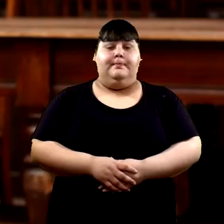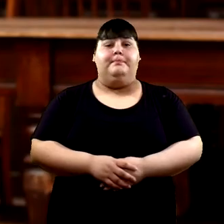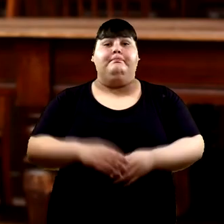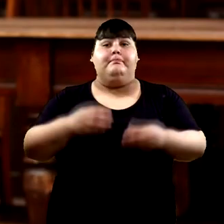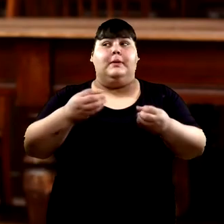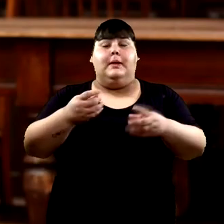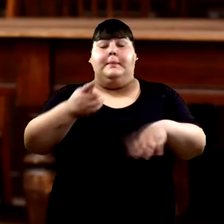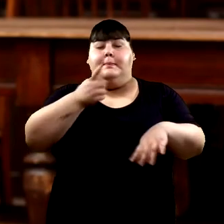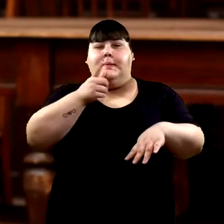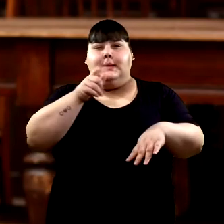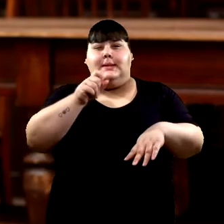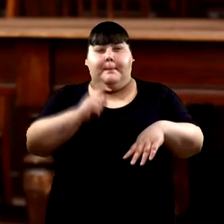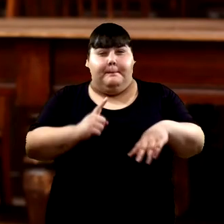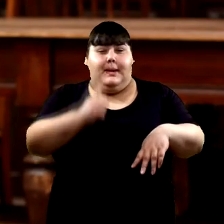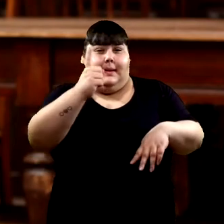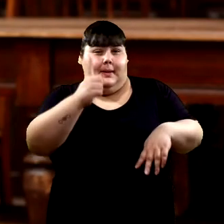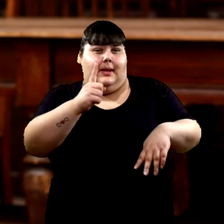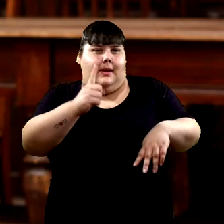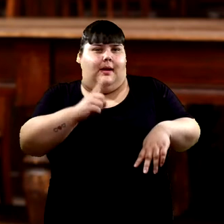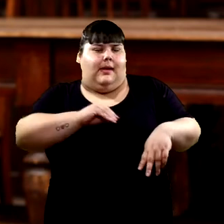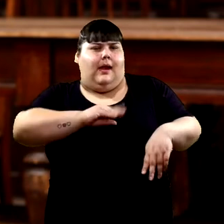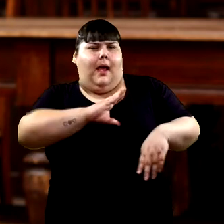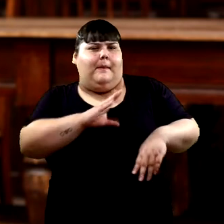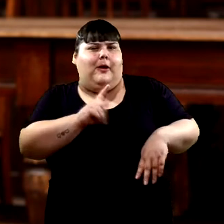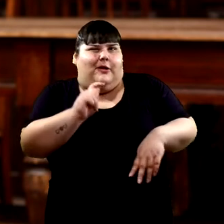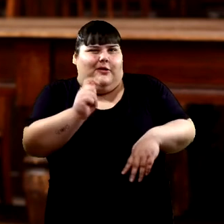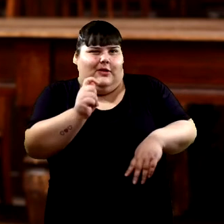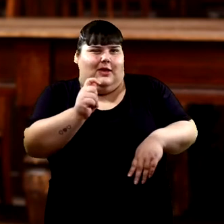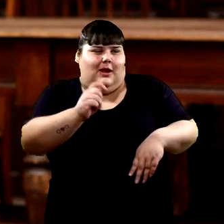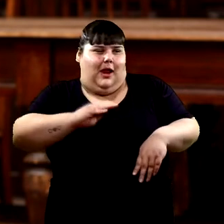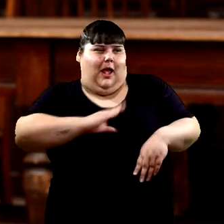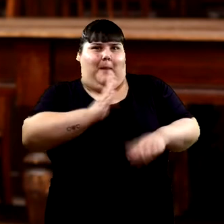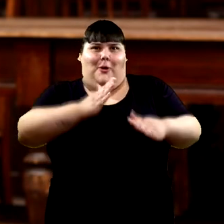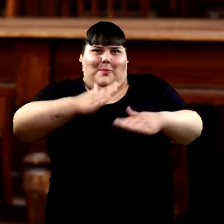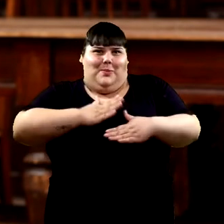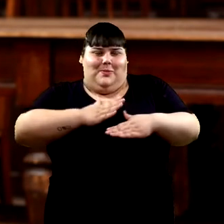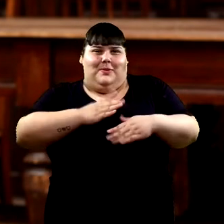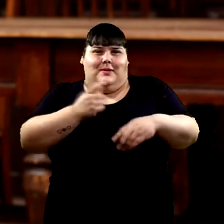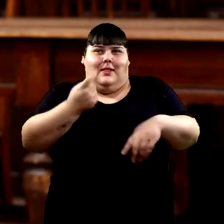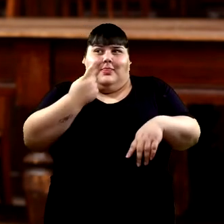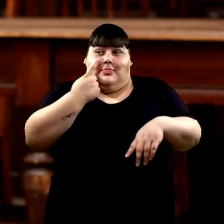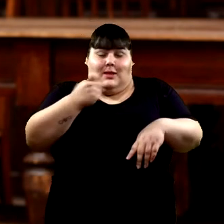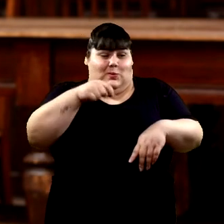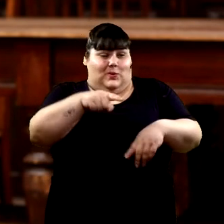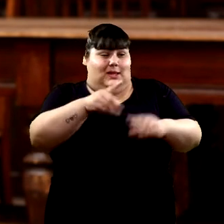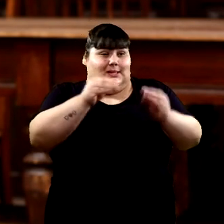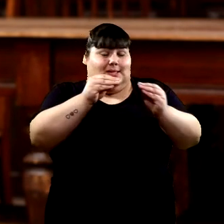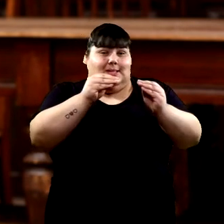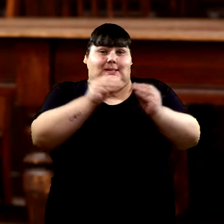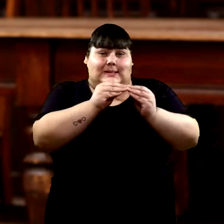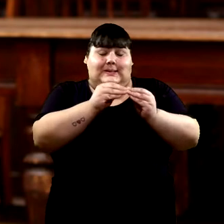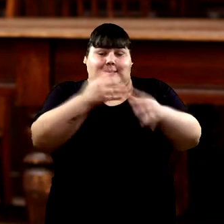digamos, creo que el primer amor es el amor con uno mismo. Y darse cuenta a veces de que eso está en